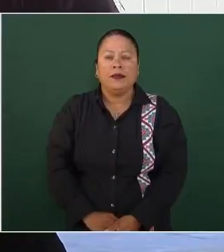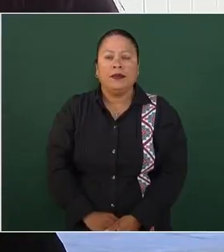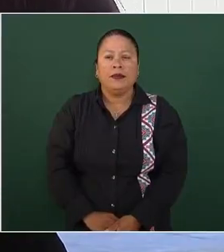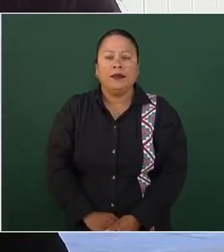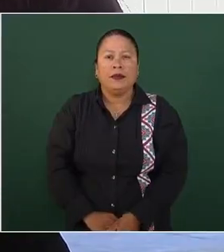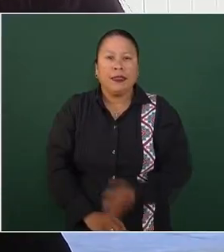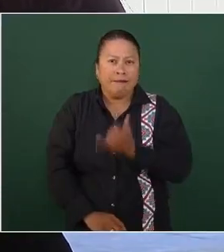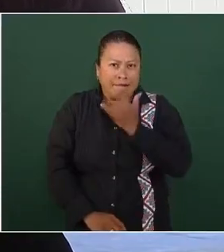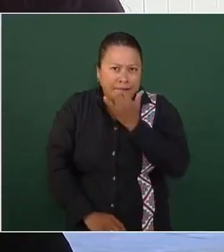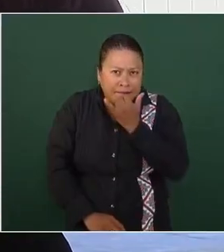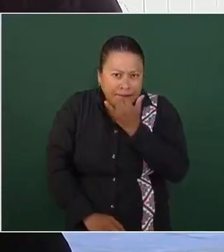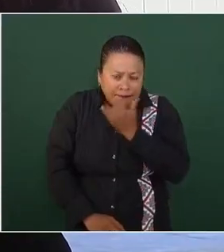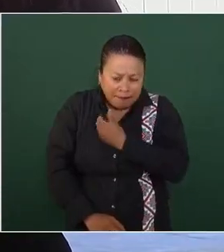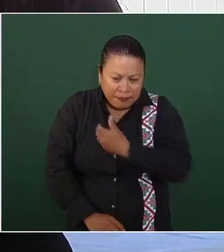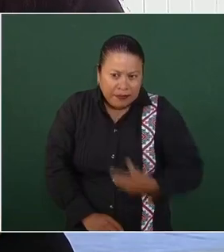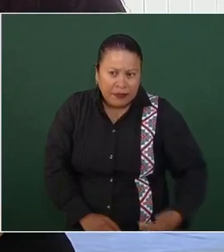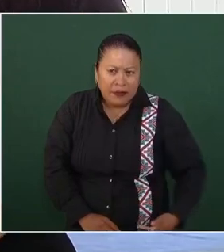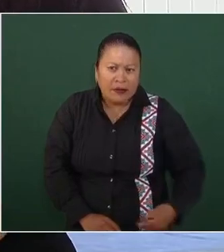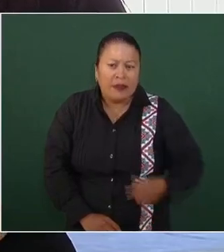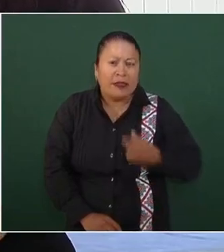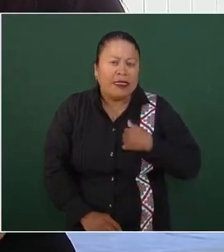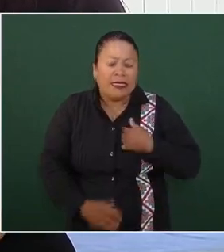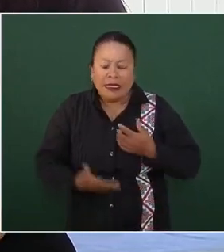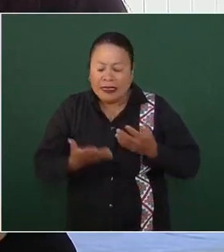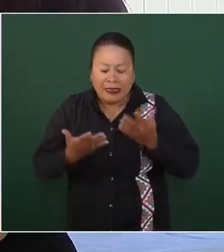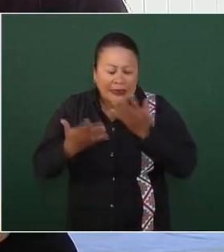perdón señor presidente ando un poco movido